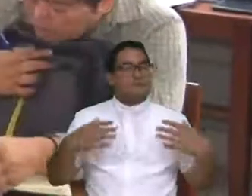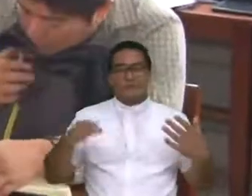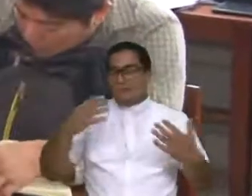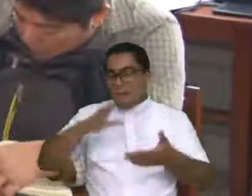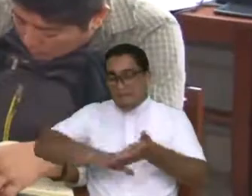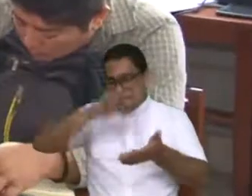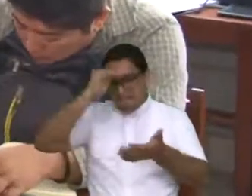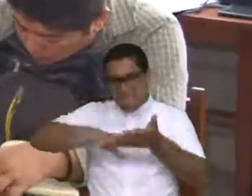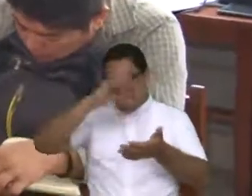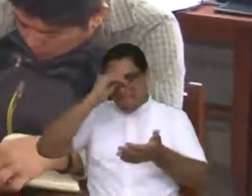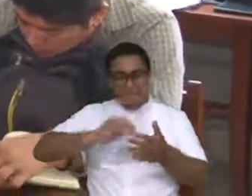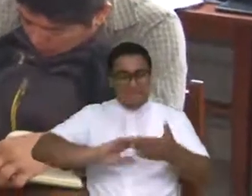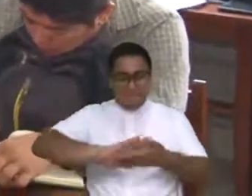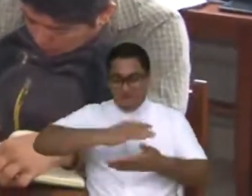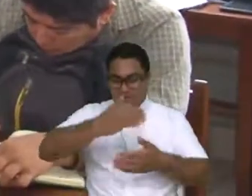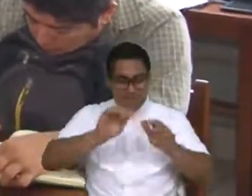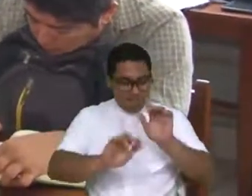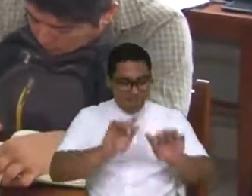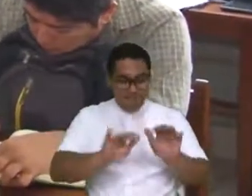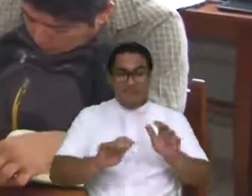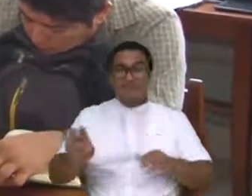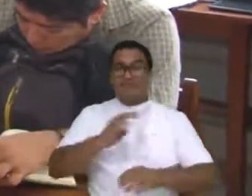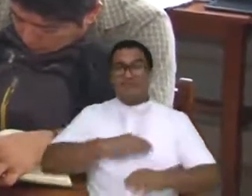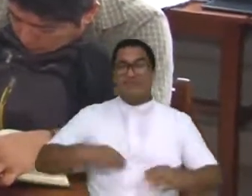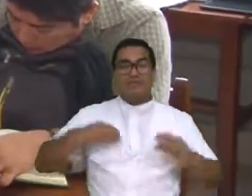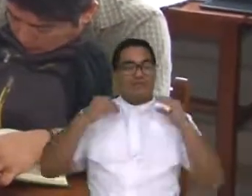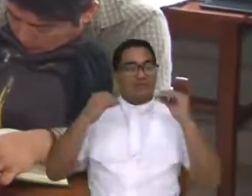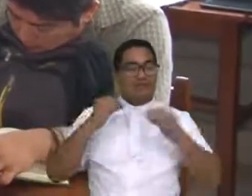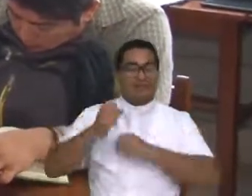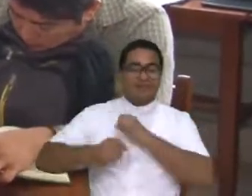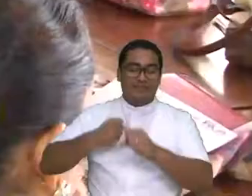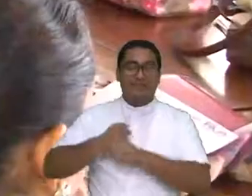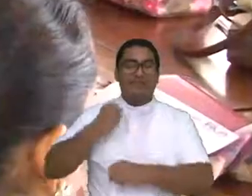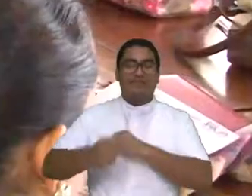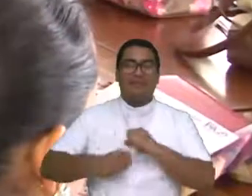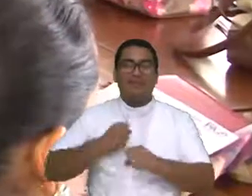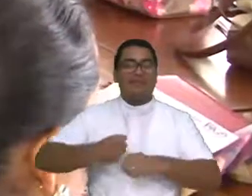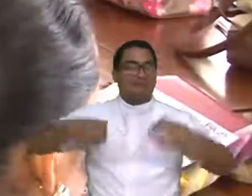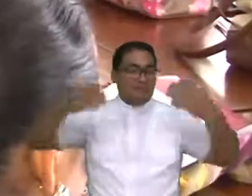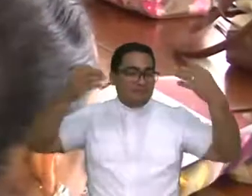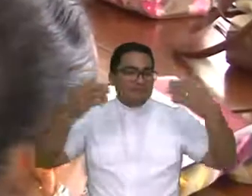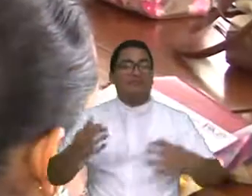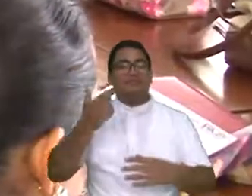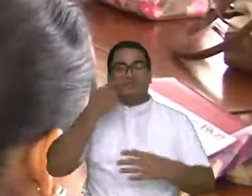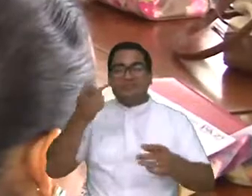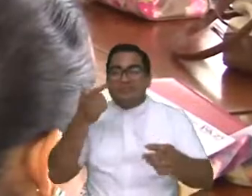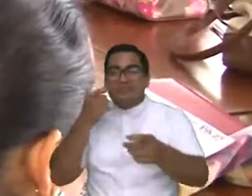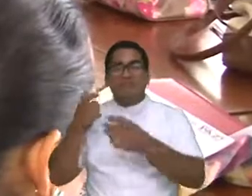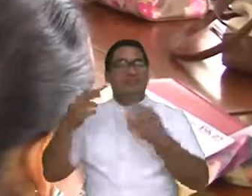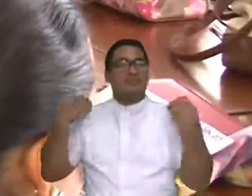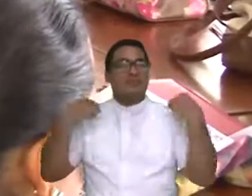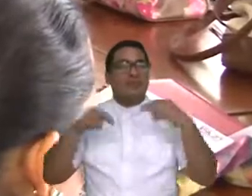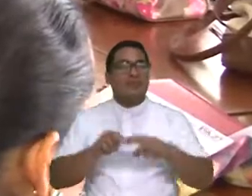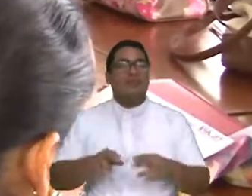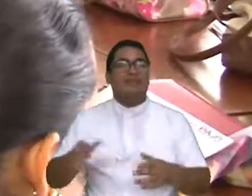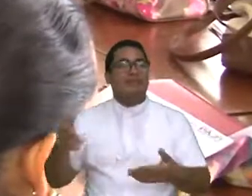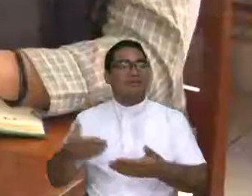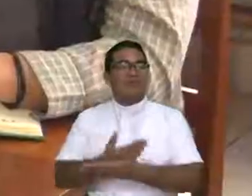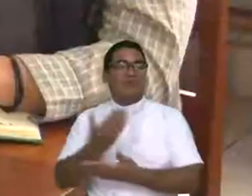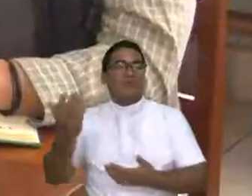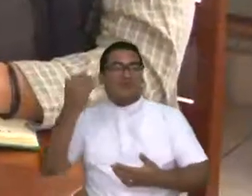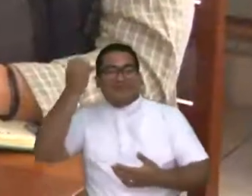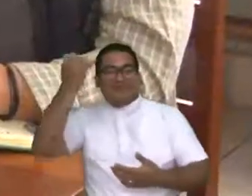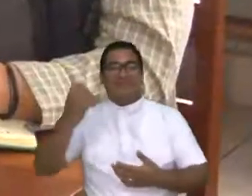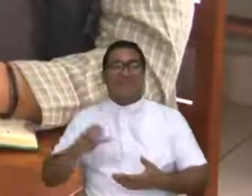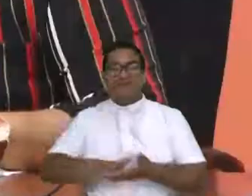de aprendizaje. Cada año el Ministerio de Educación viene reforzando los conocimientos de cada uno de estos profesores, aún no empapados de